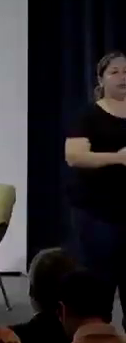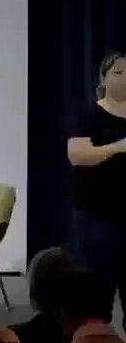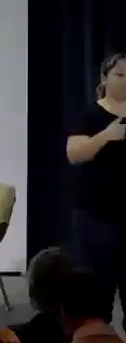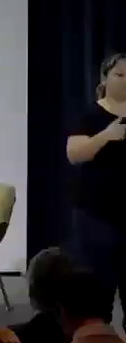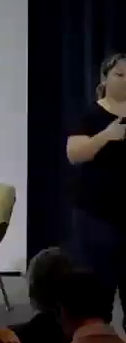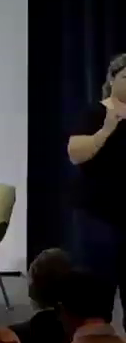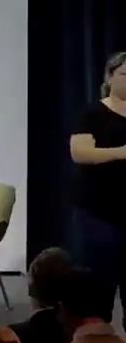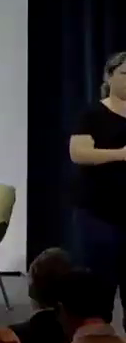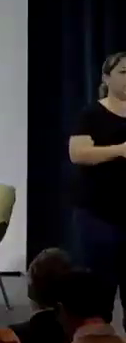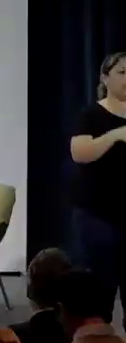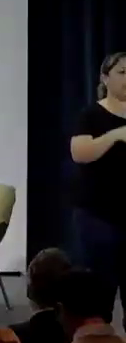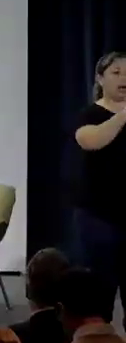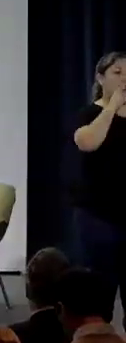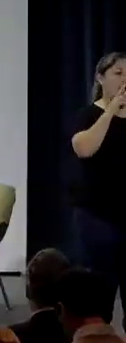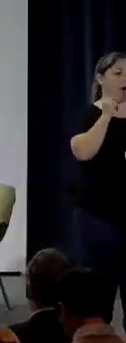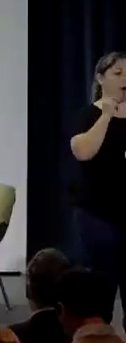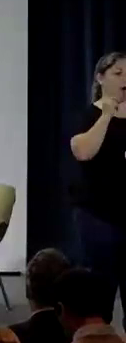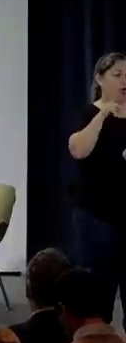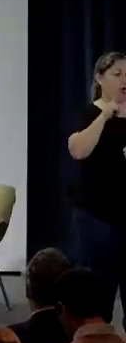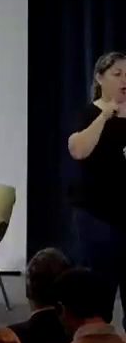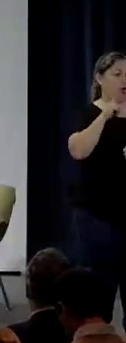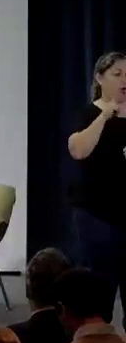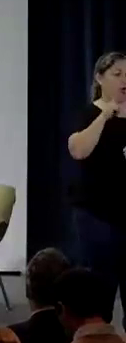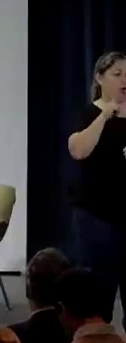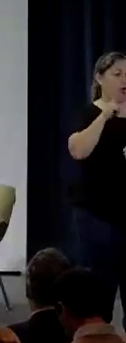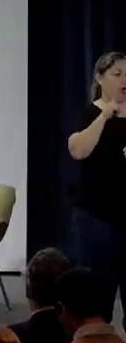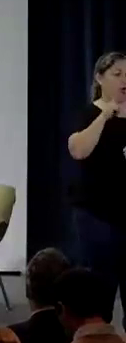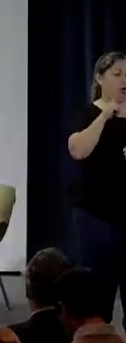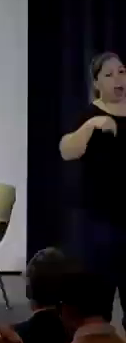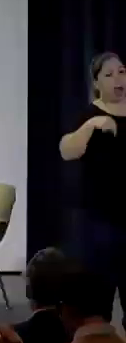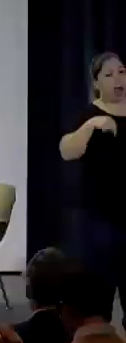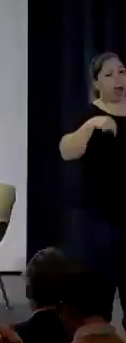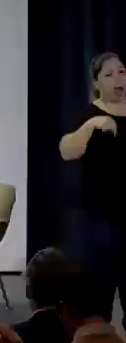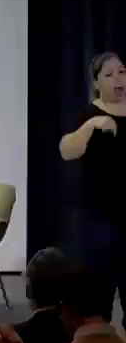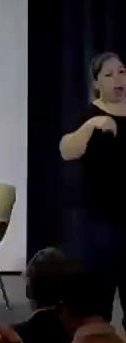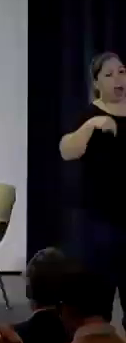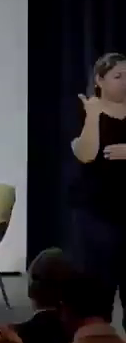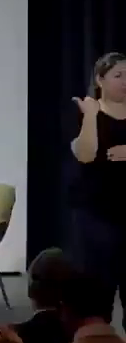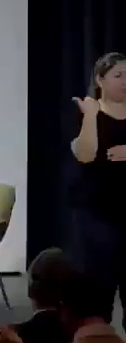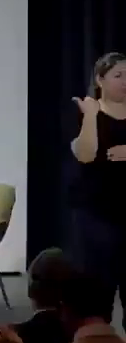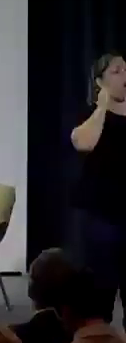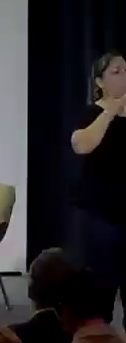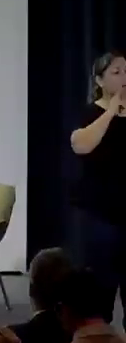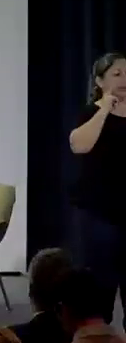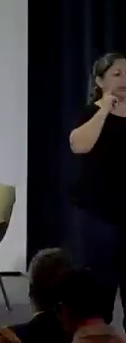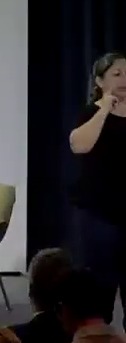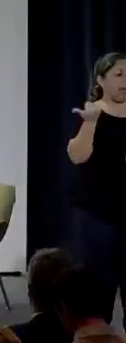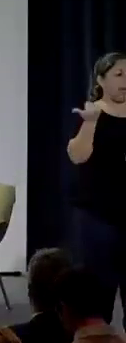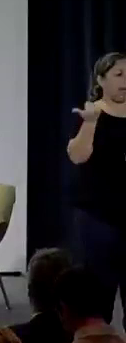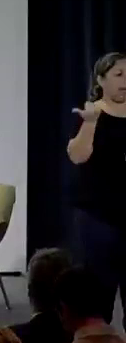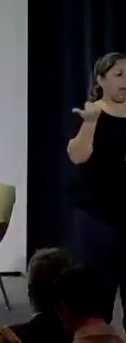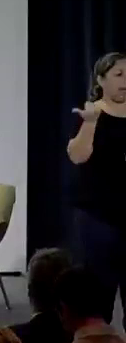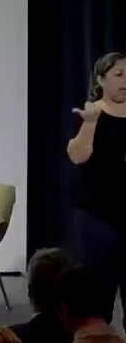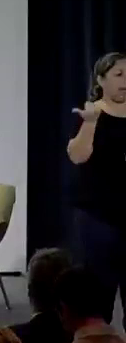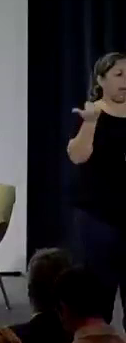palabras de Carol Roach. Y vamos a escuchar a continuación a Agustina Ordóñez. Ella es liaison parlamentaria de la TAM